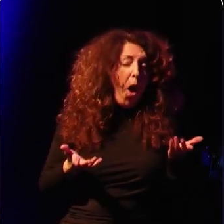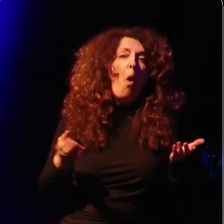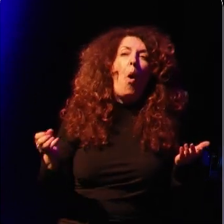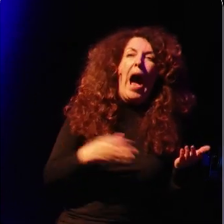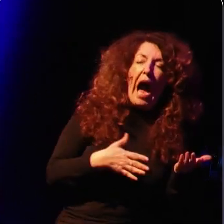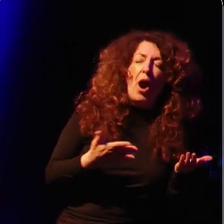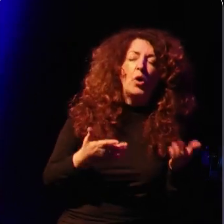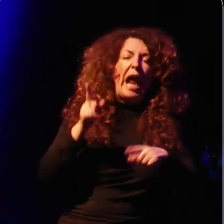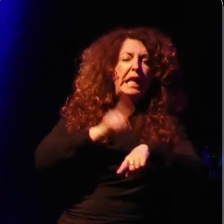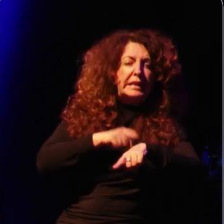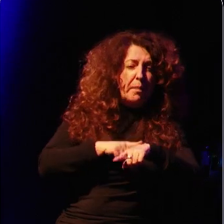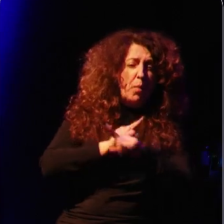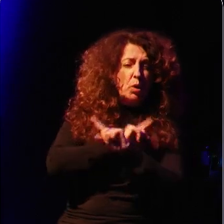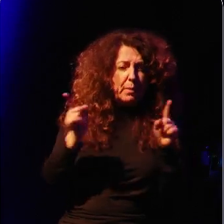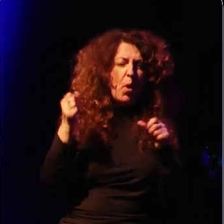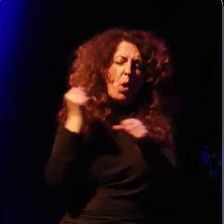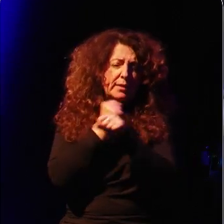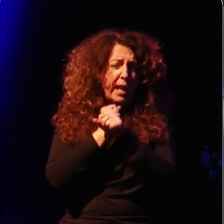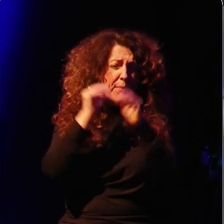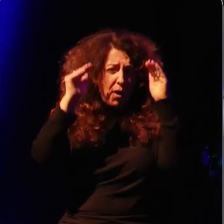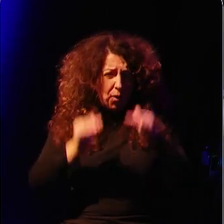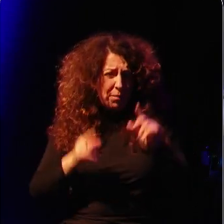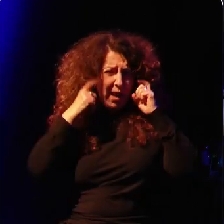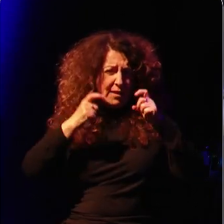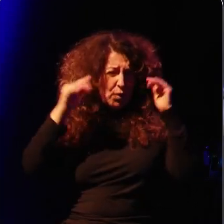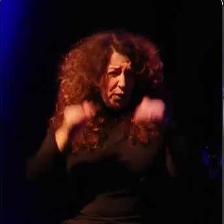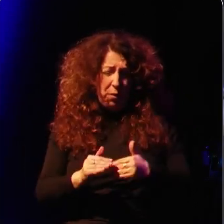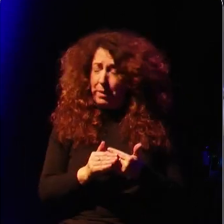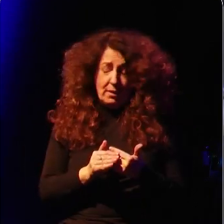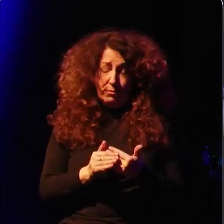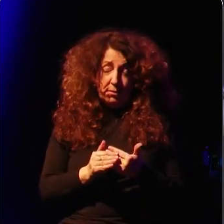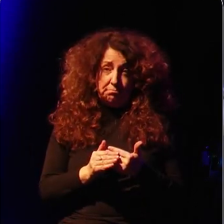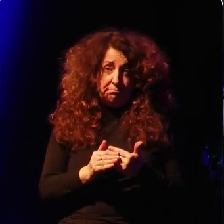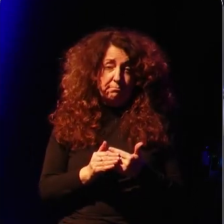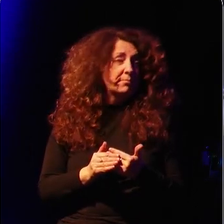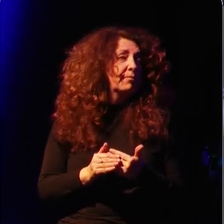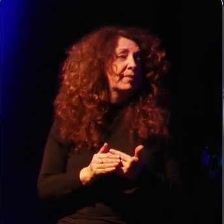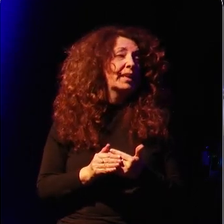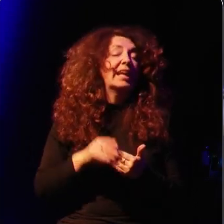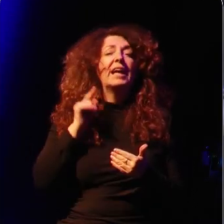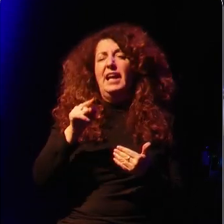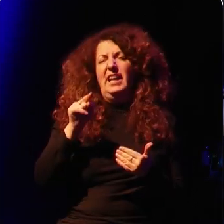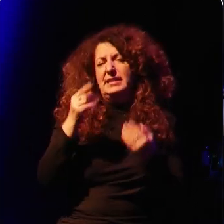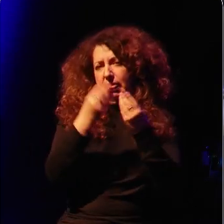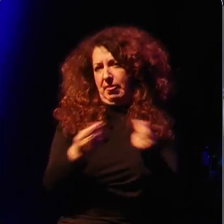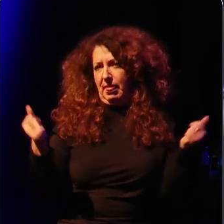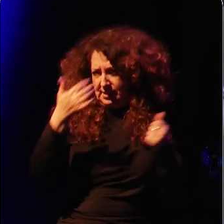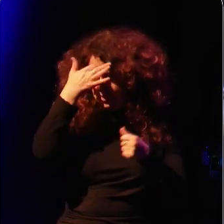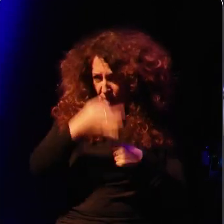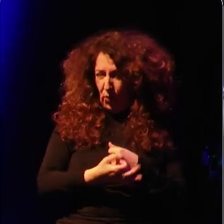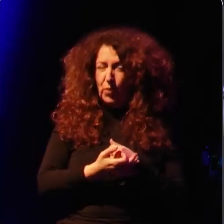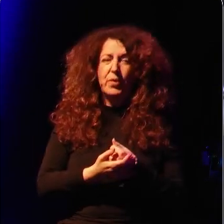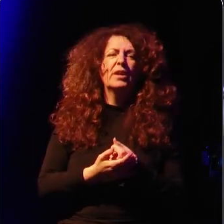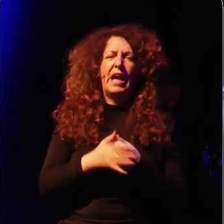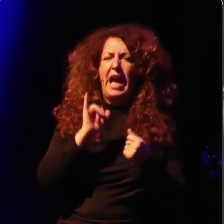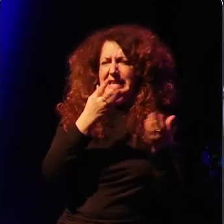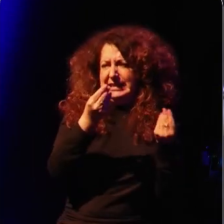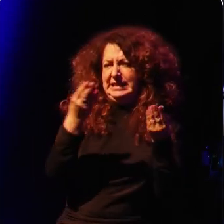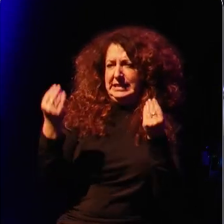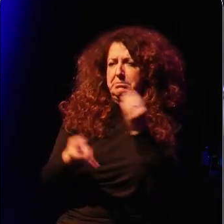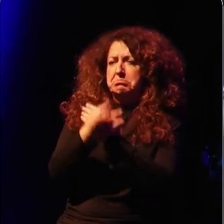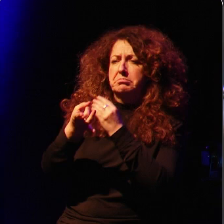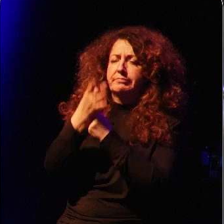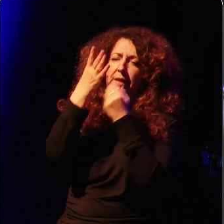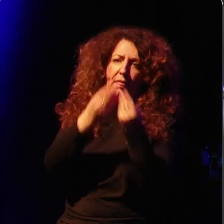ahorra tiempo o trabajo o esfuerzo o todo junto, esa se muere, seguro. Ya han muerto